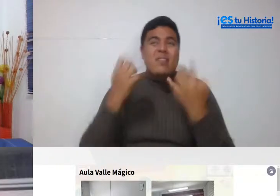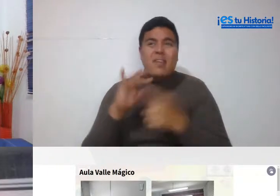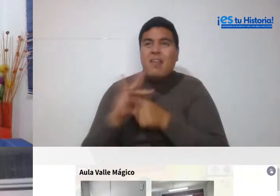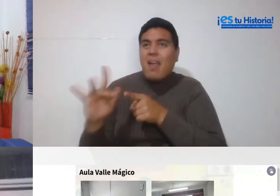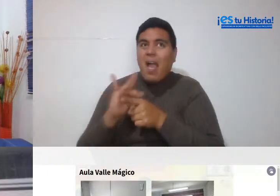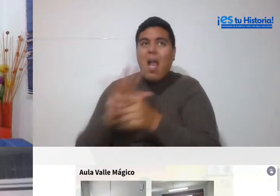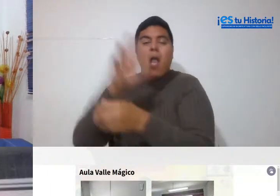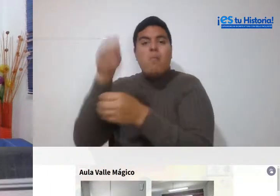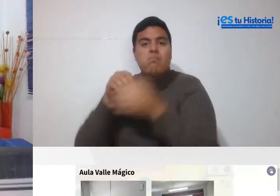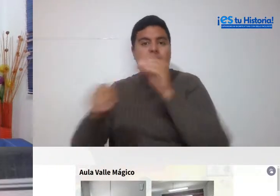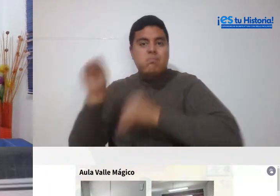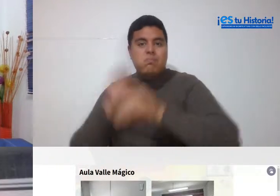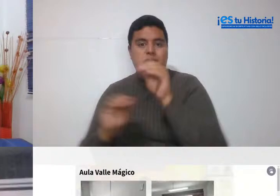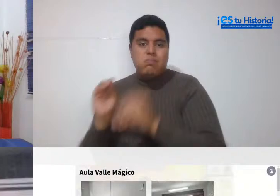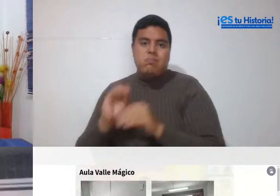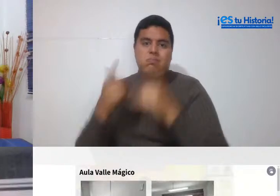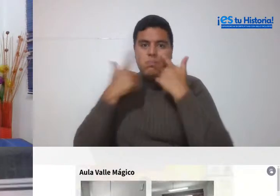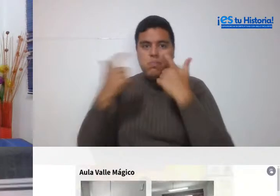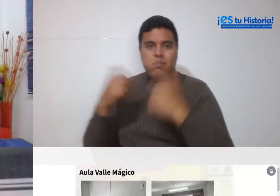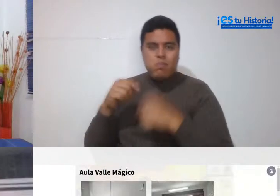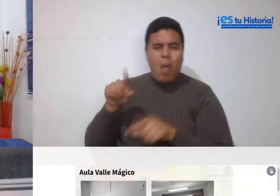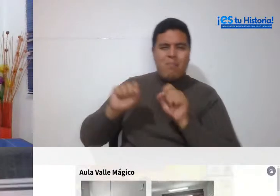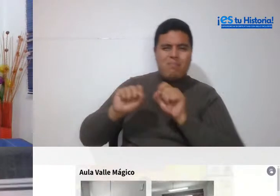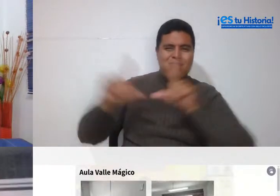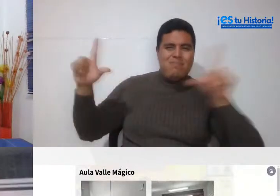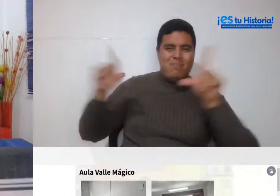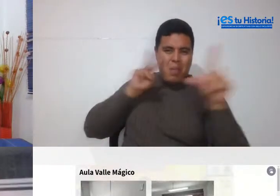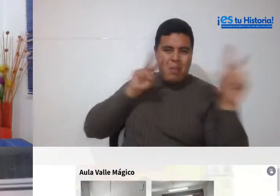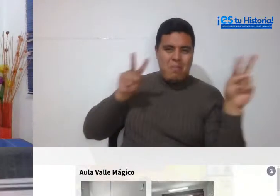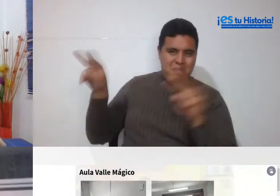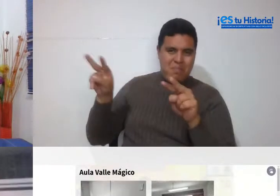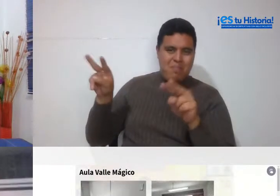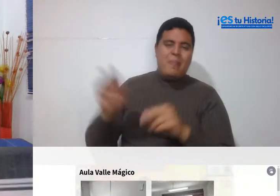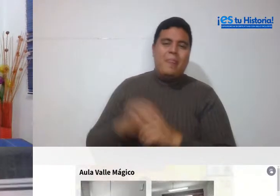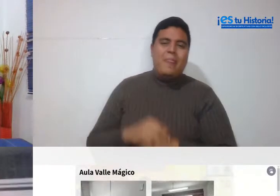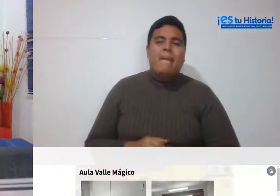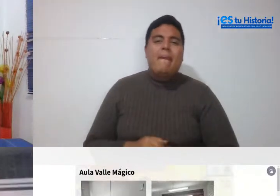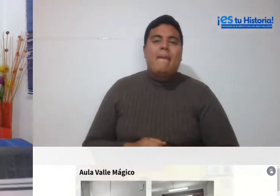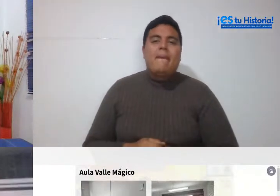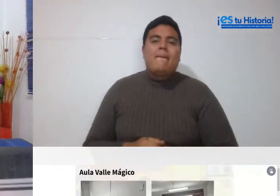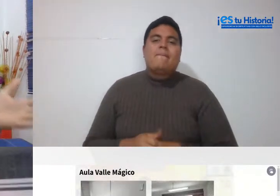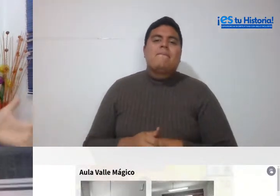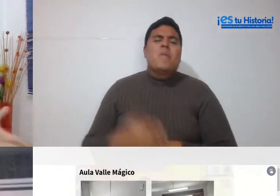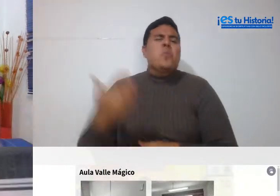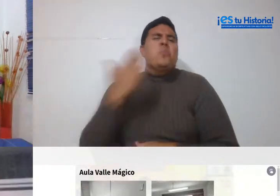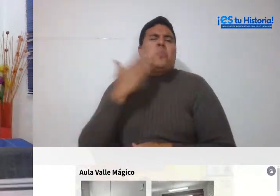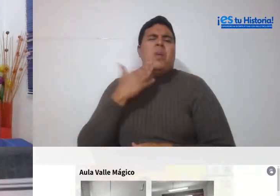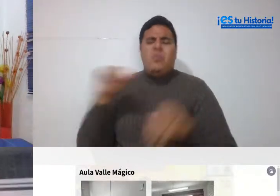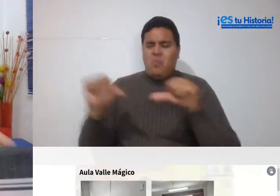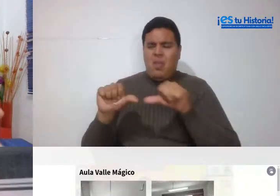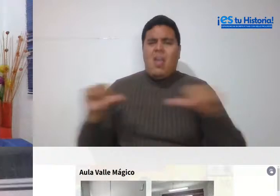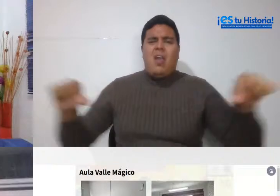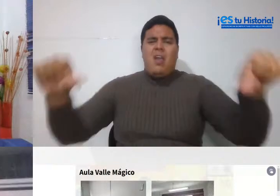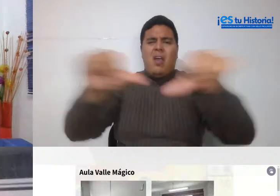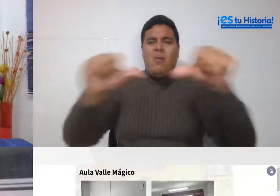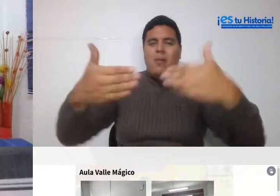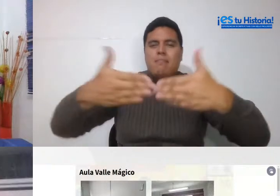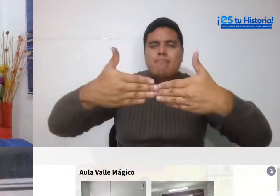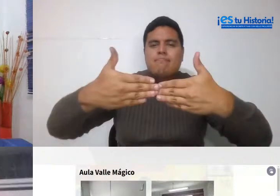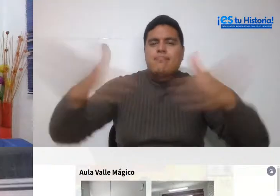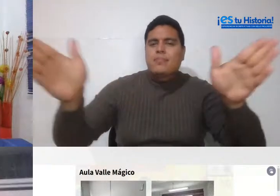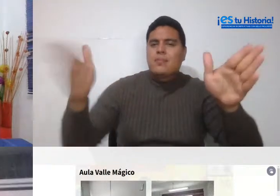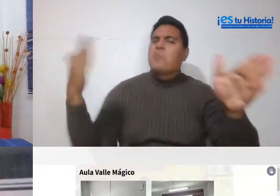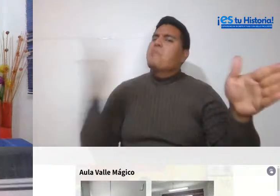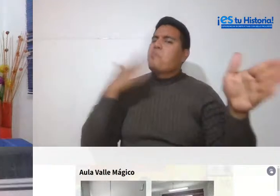el Aula Valle Mágico. Pero yo quisiera saber, y de pronto algunos quedaron con dudas, ¿cuándo se va a lanzar? ¿Cuándo se abren las puertas? ¿Cuándo va a empezar a funcionar,